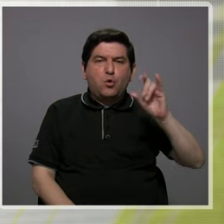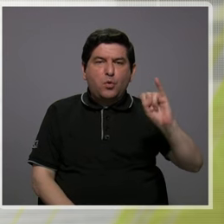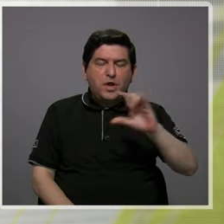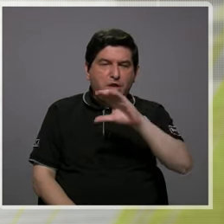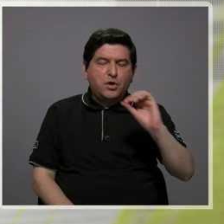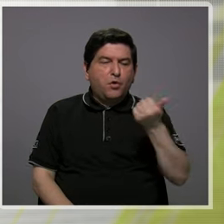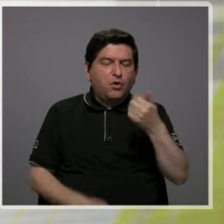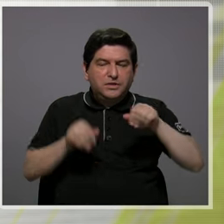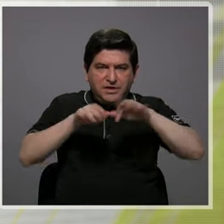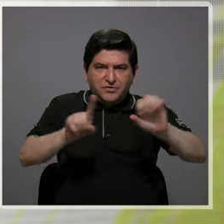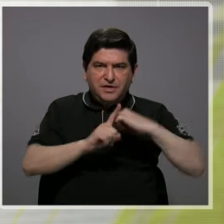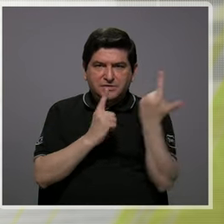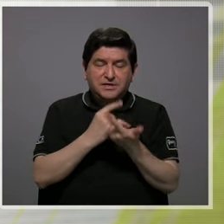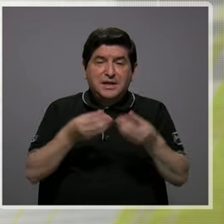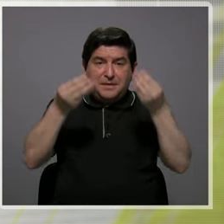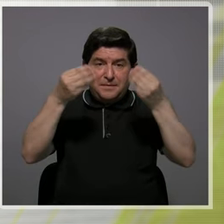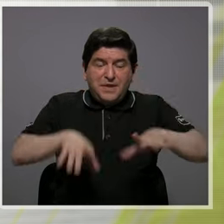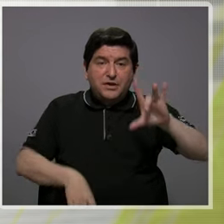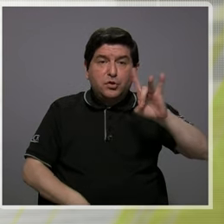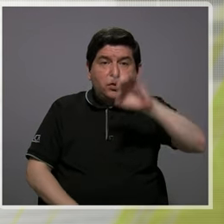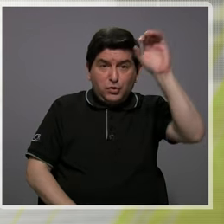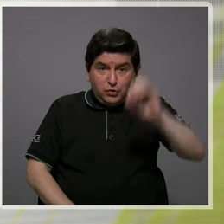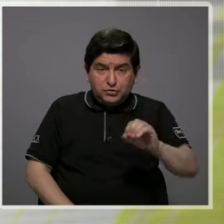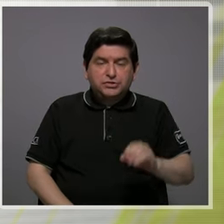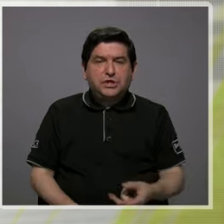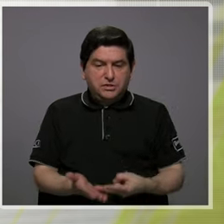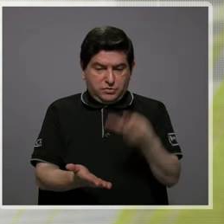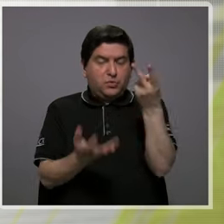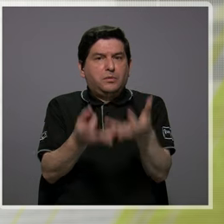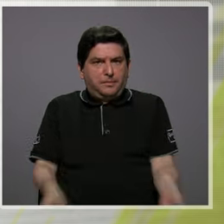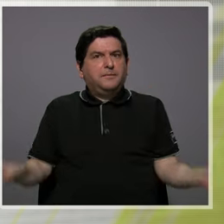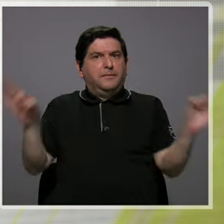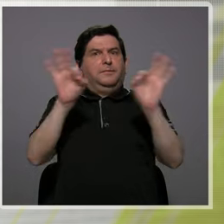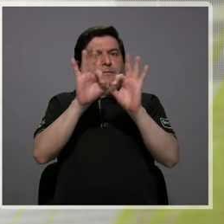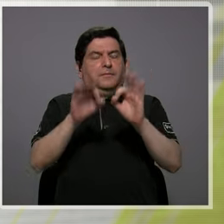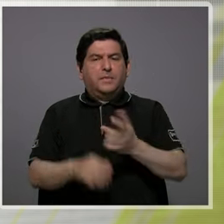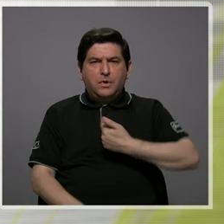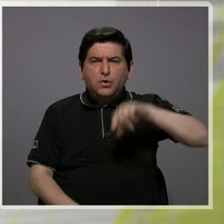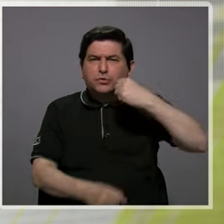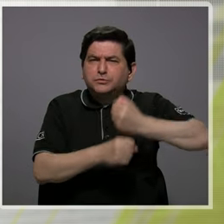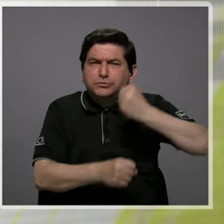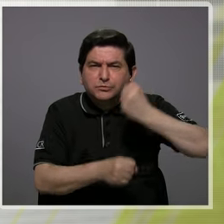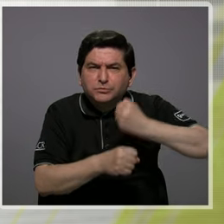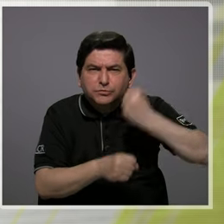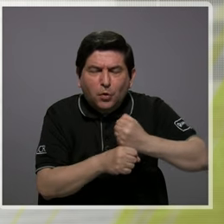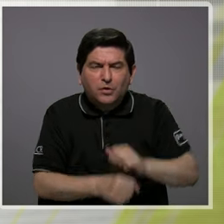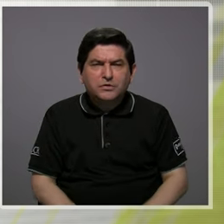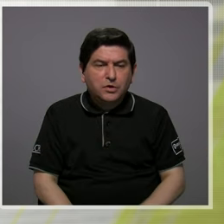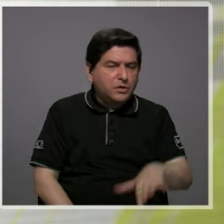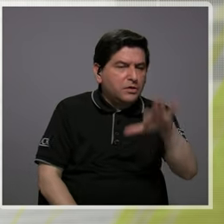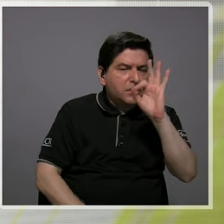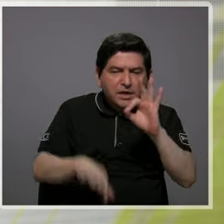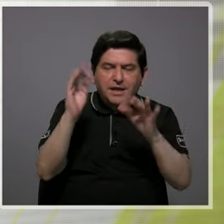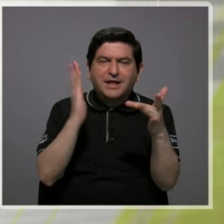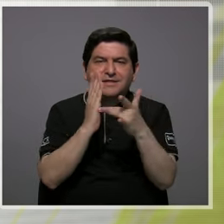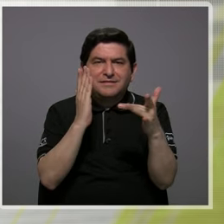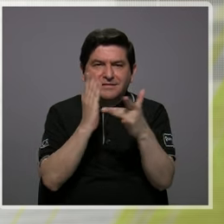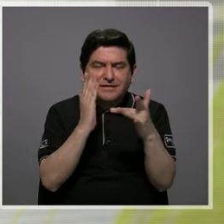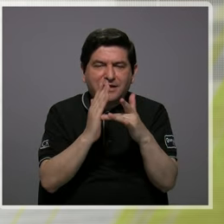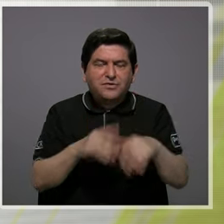un 80% de un valor agregado importantísimo nosotros lo que más trabajamos es en elegir tecnologías